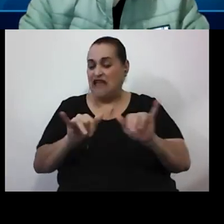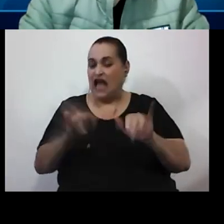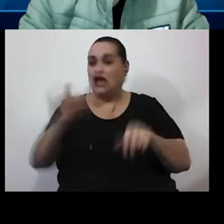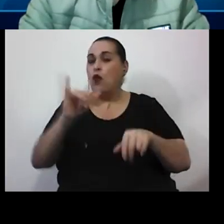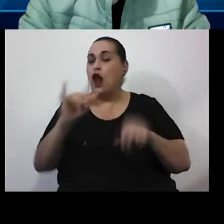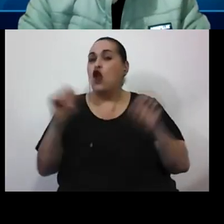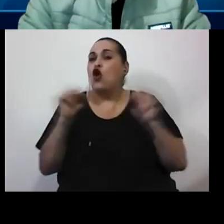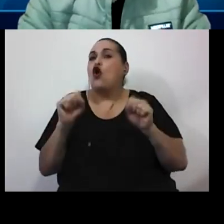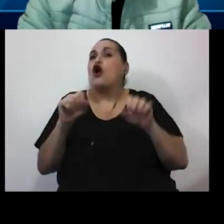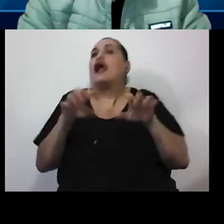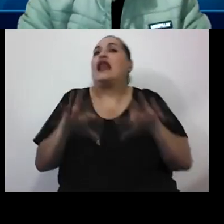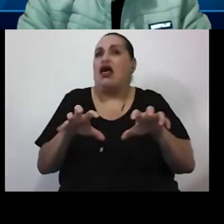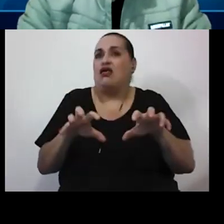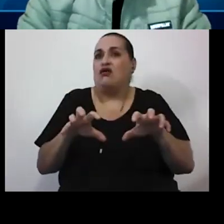momento.